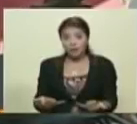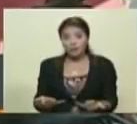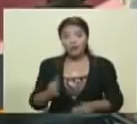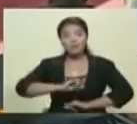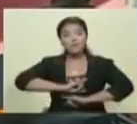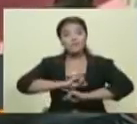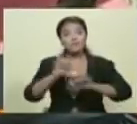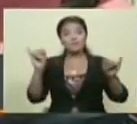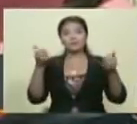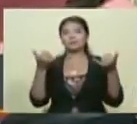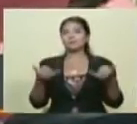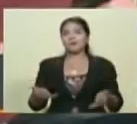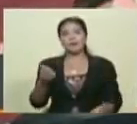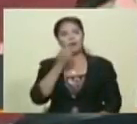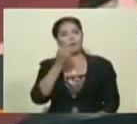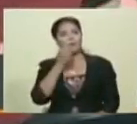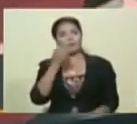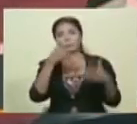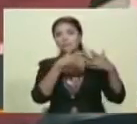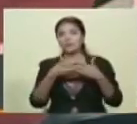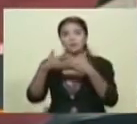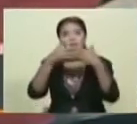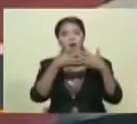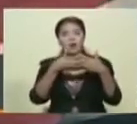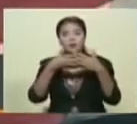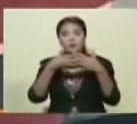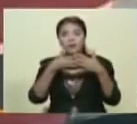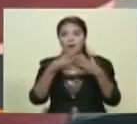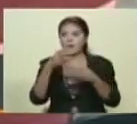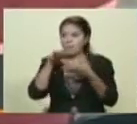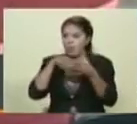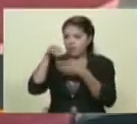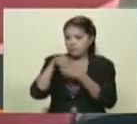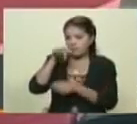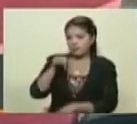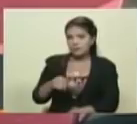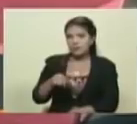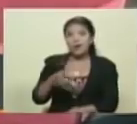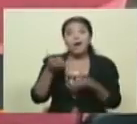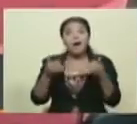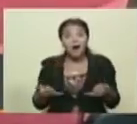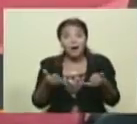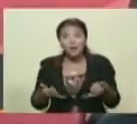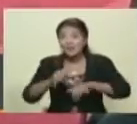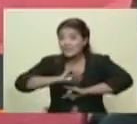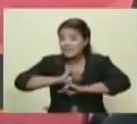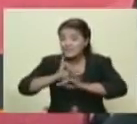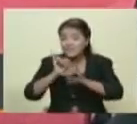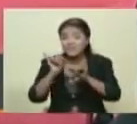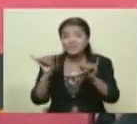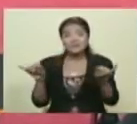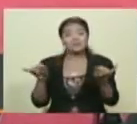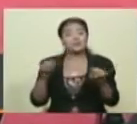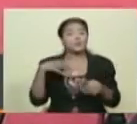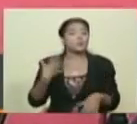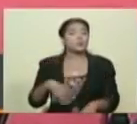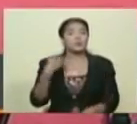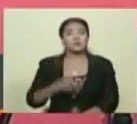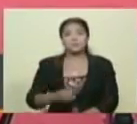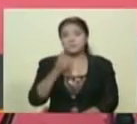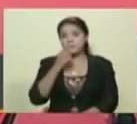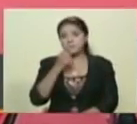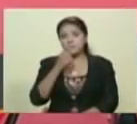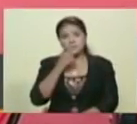fin definitivo a la injerencia estadounidense en nuestros asuntos internos. Ha llegado la hora de ponerle fin a las violentas, autoritarias